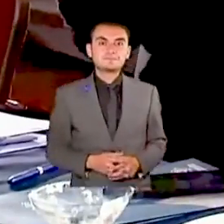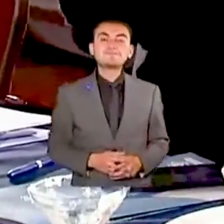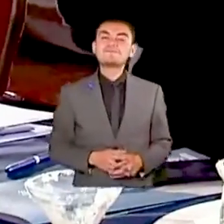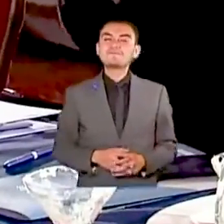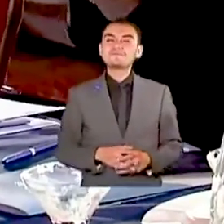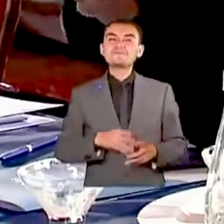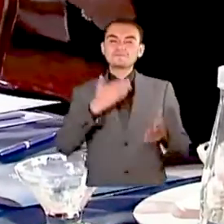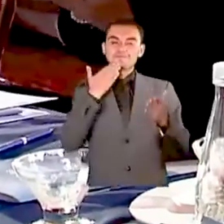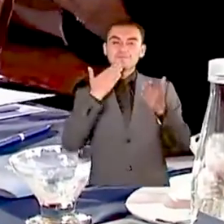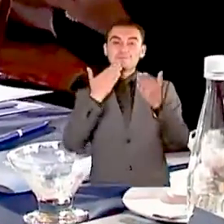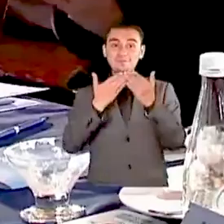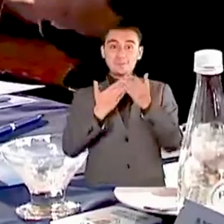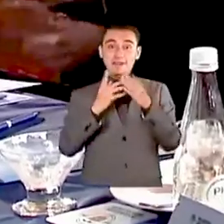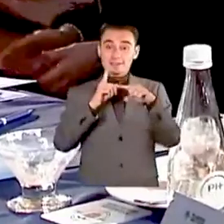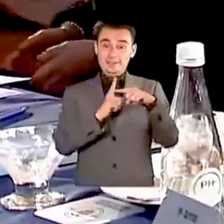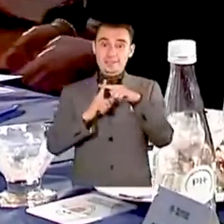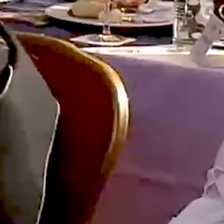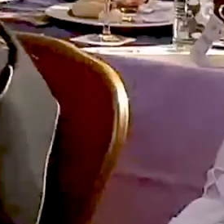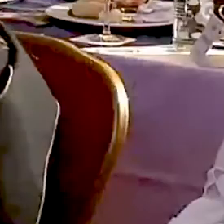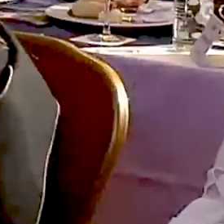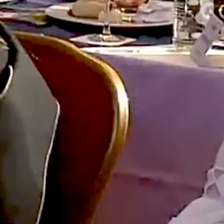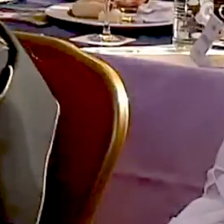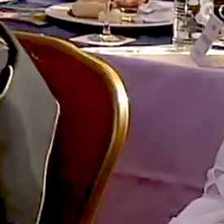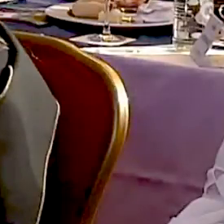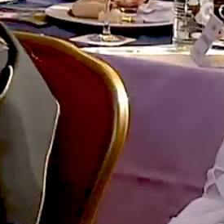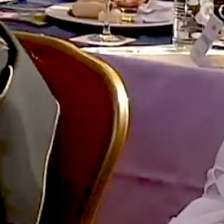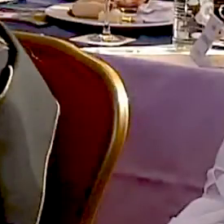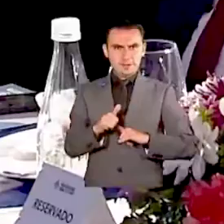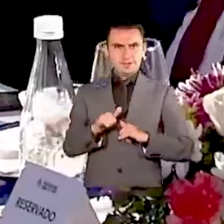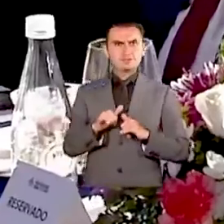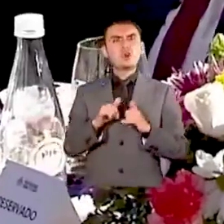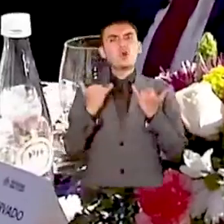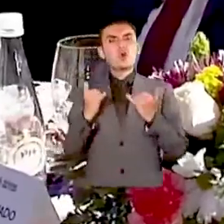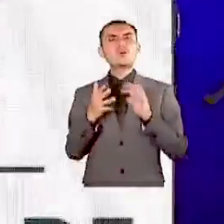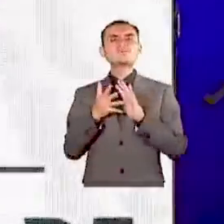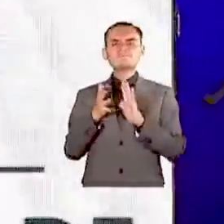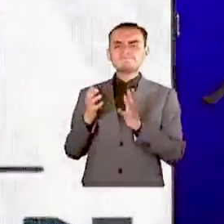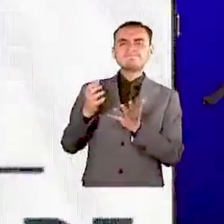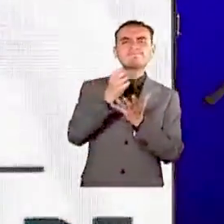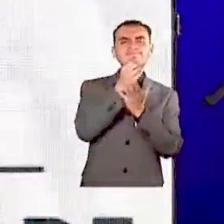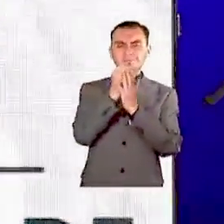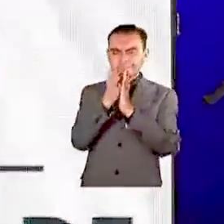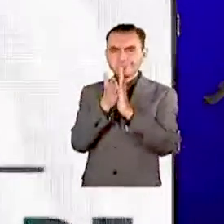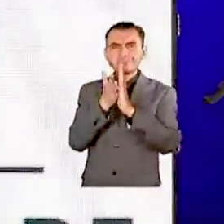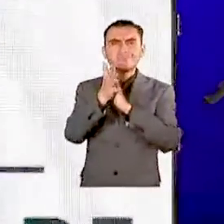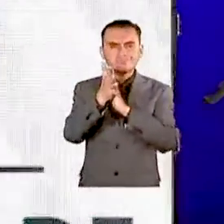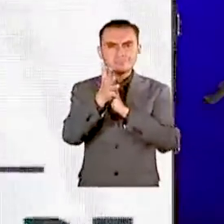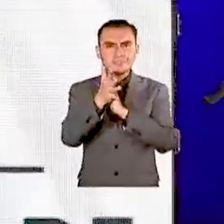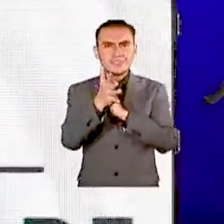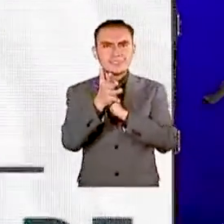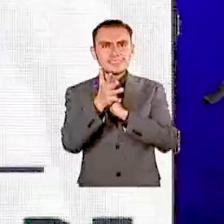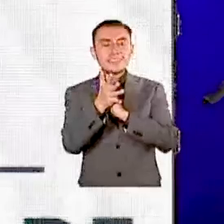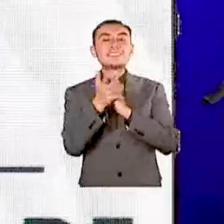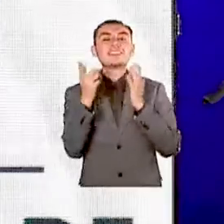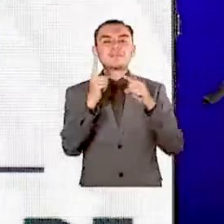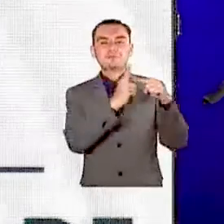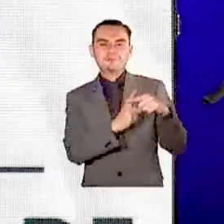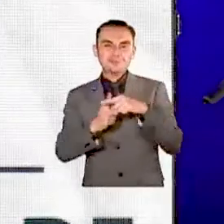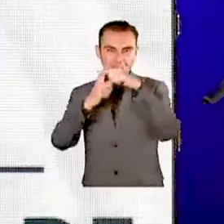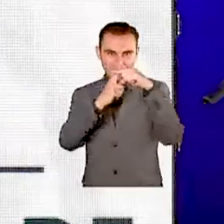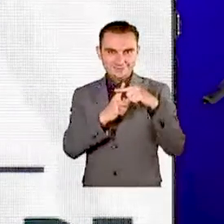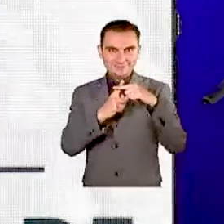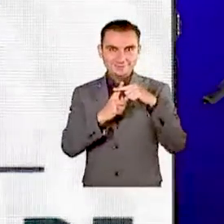Muchas gracias, señora Procuradora. Y finalizada la audiencia pública de rendición de cuentas de